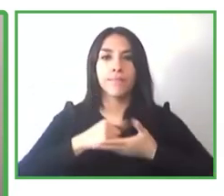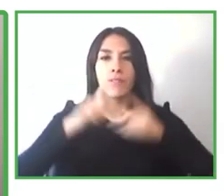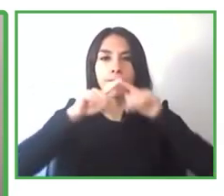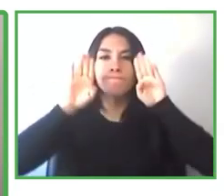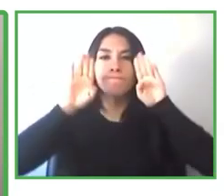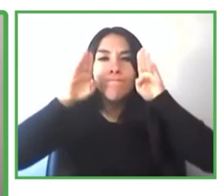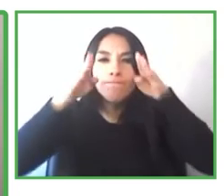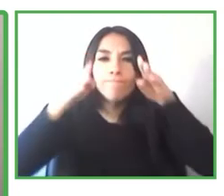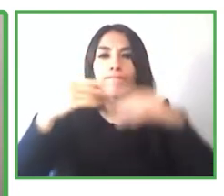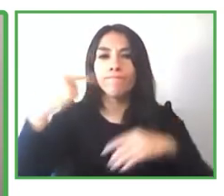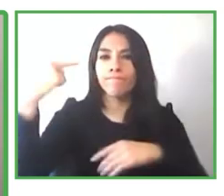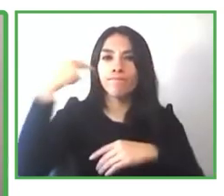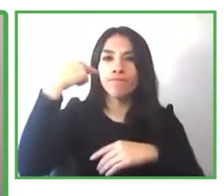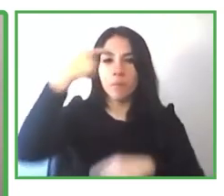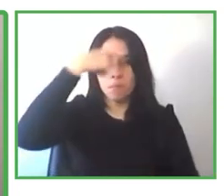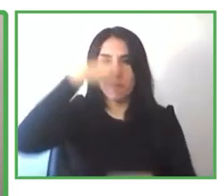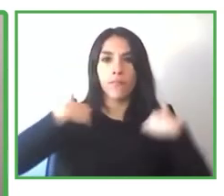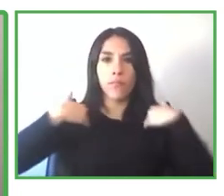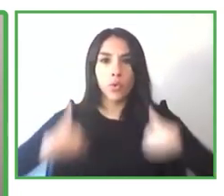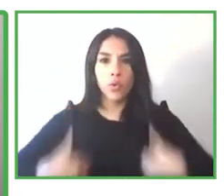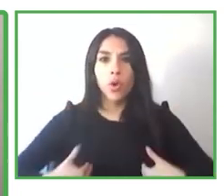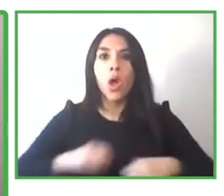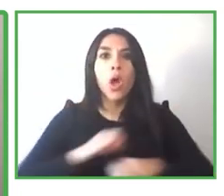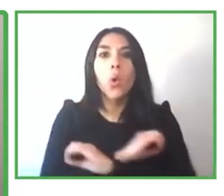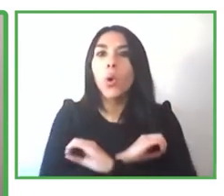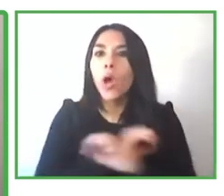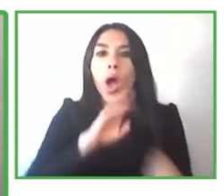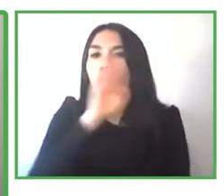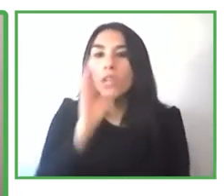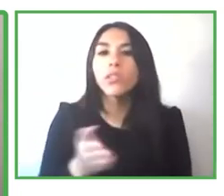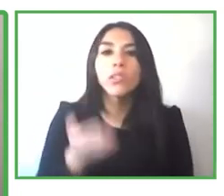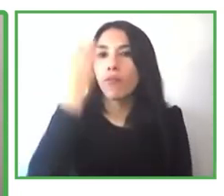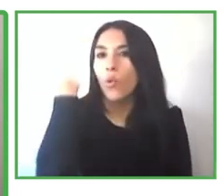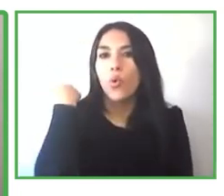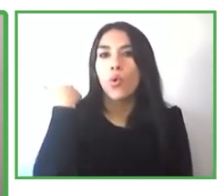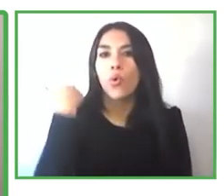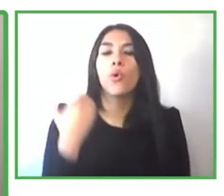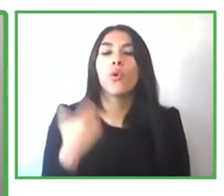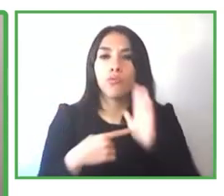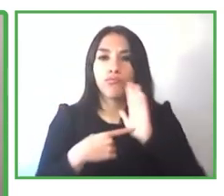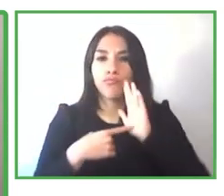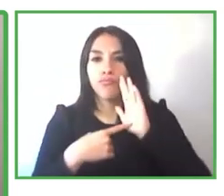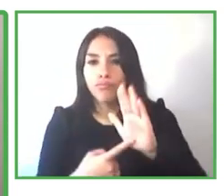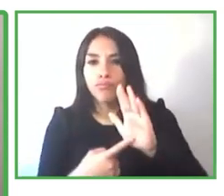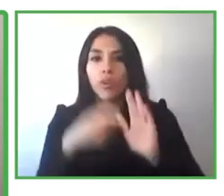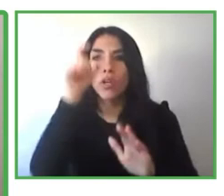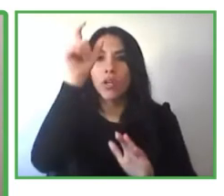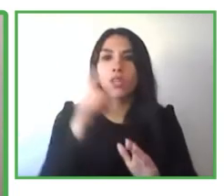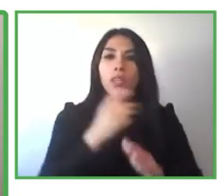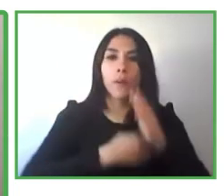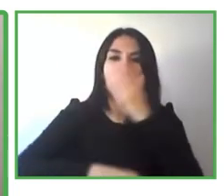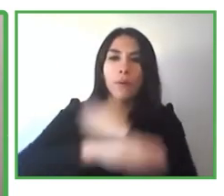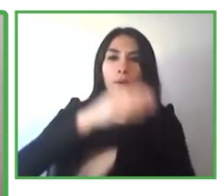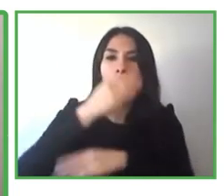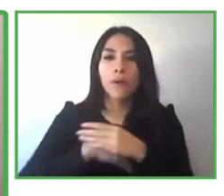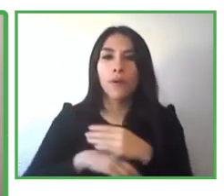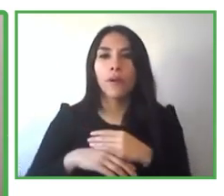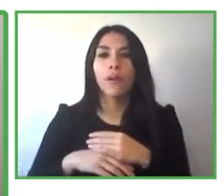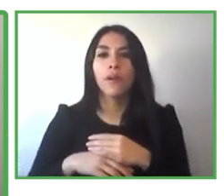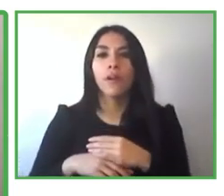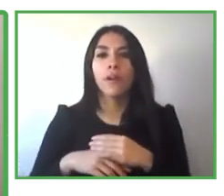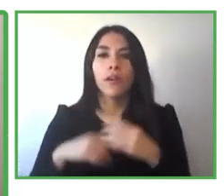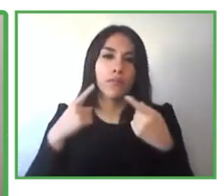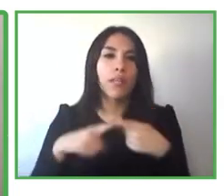nunca mencionaron nada de discapacidades, nunca me trataron de forma distinta. Primero me trataron como una persona, y eso es